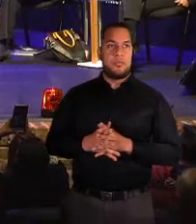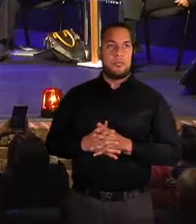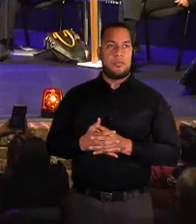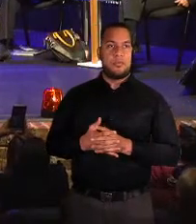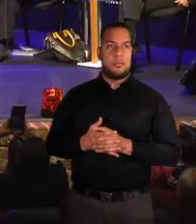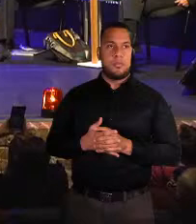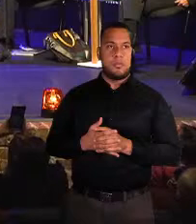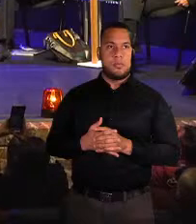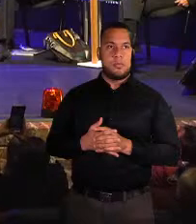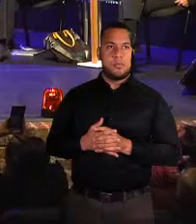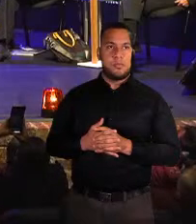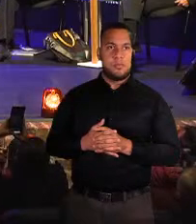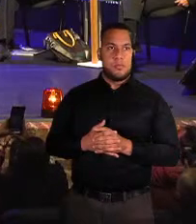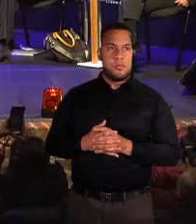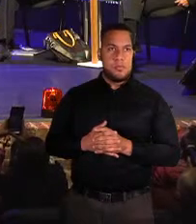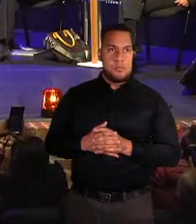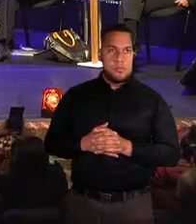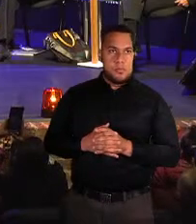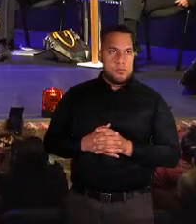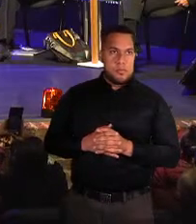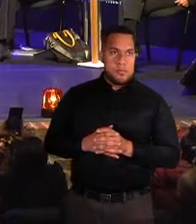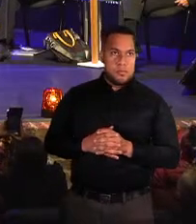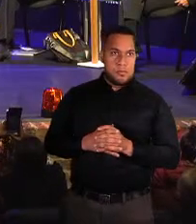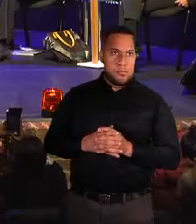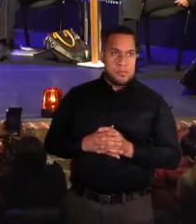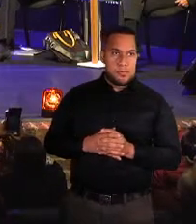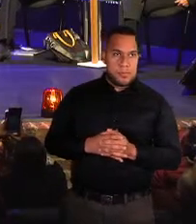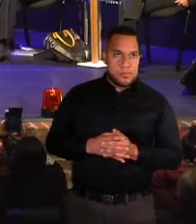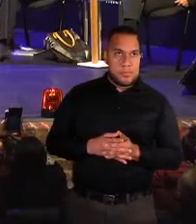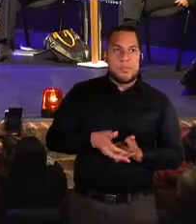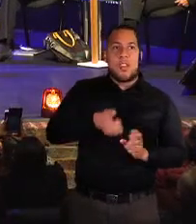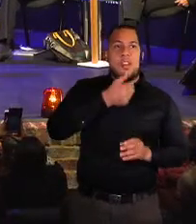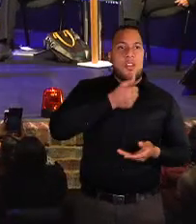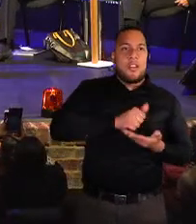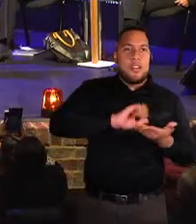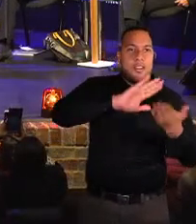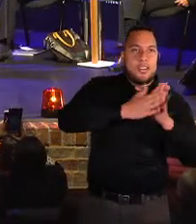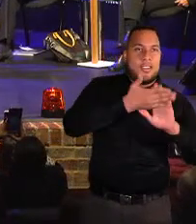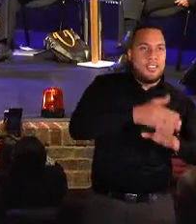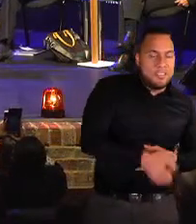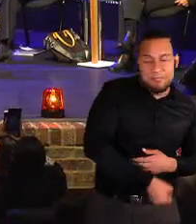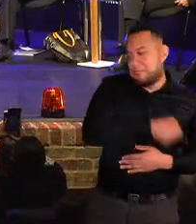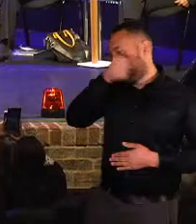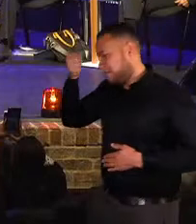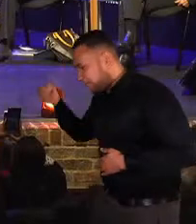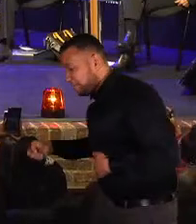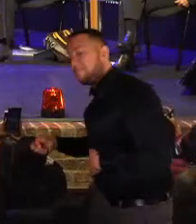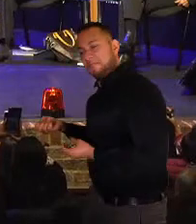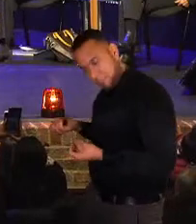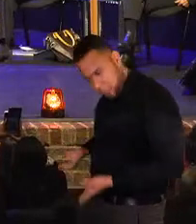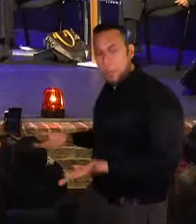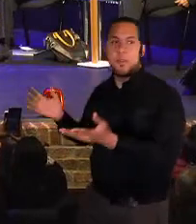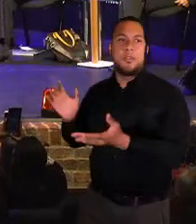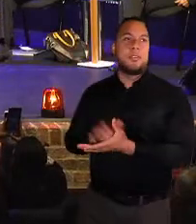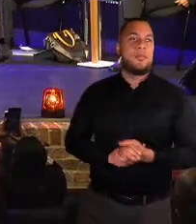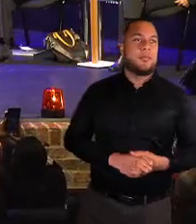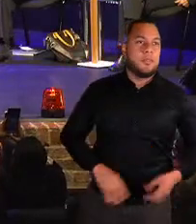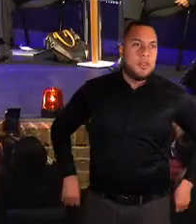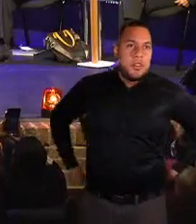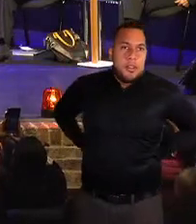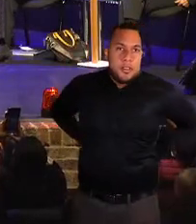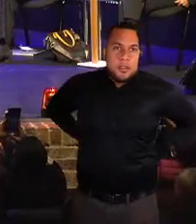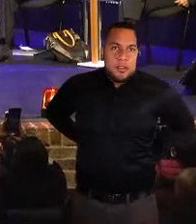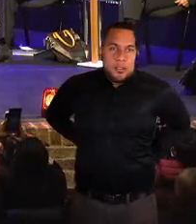contrarréplica de federico gutiérrez y como no ha tomado agüita de paz venga yo del agua que le da más lugar